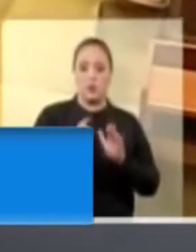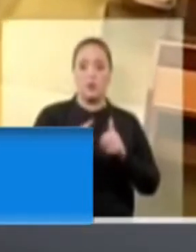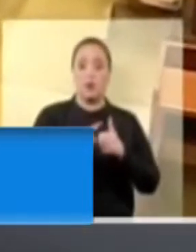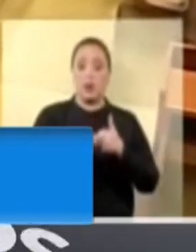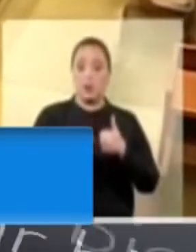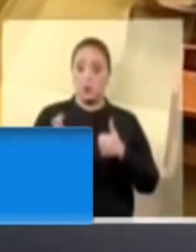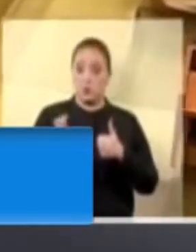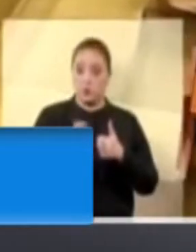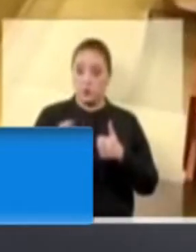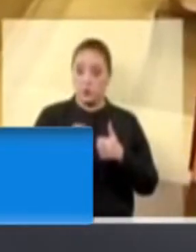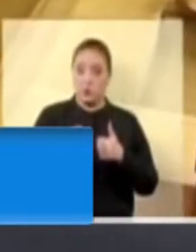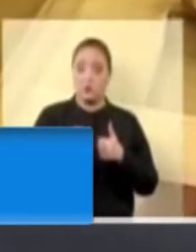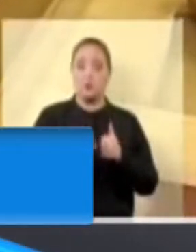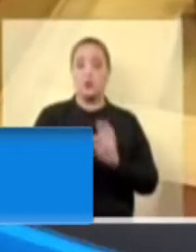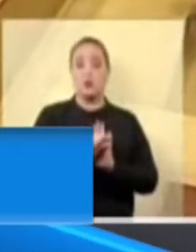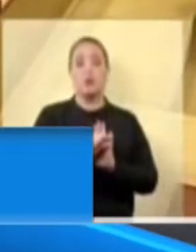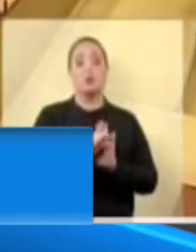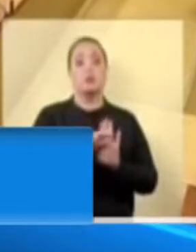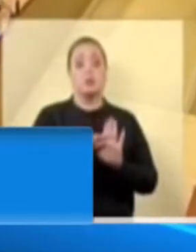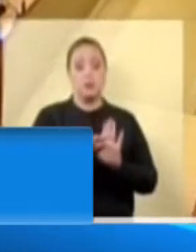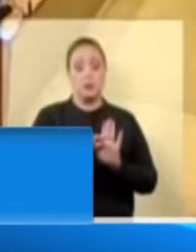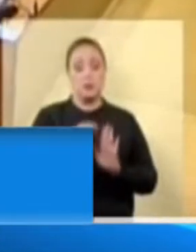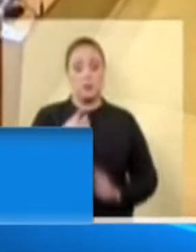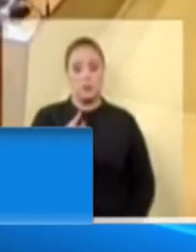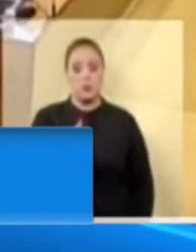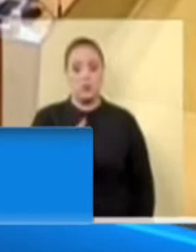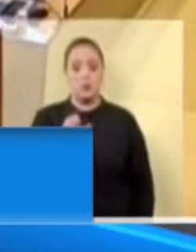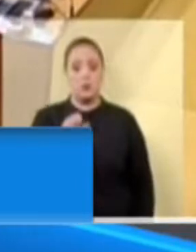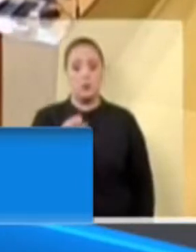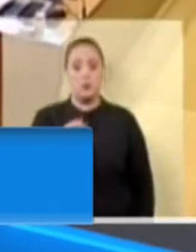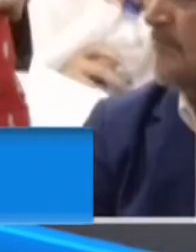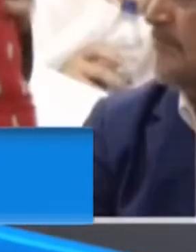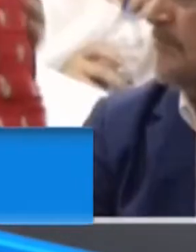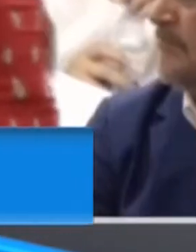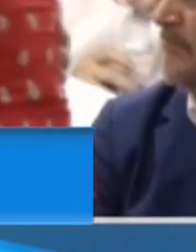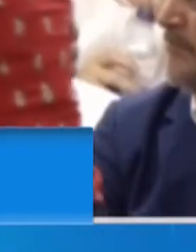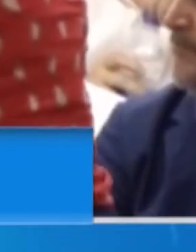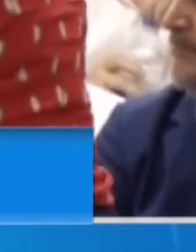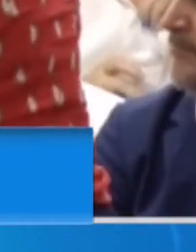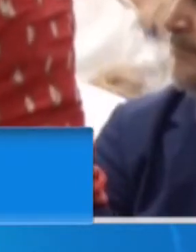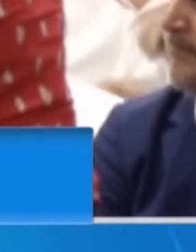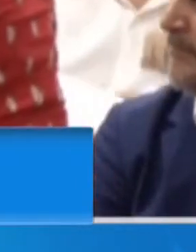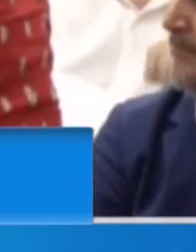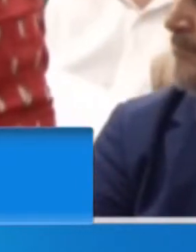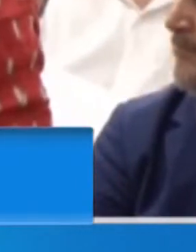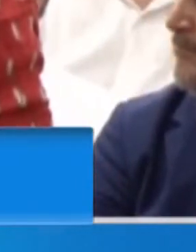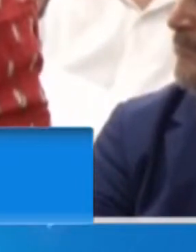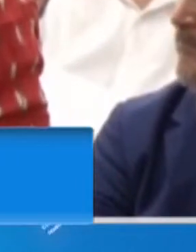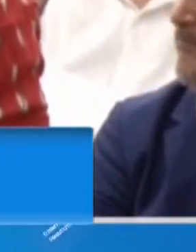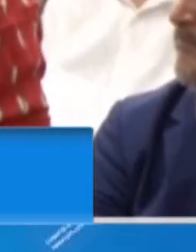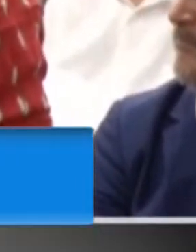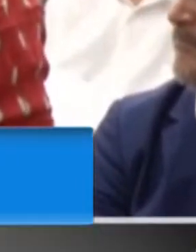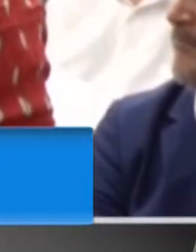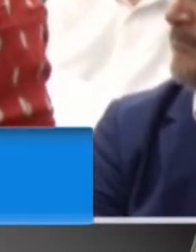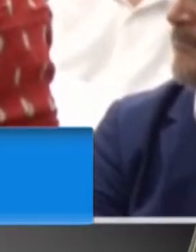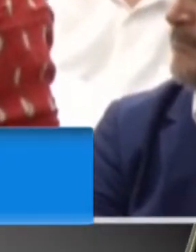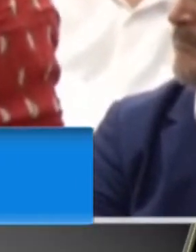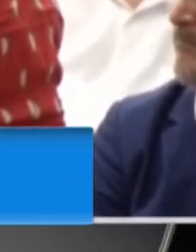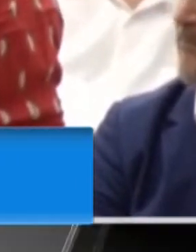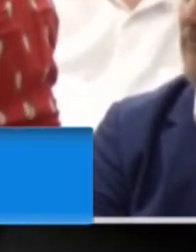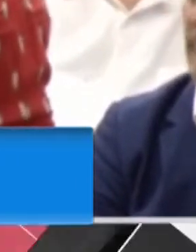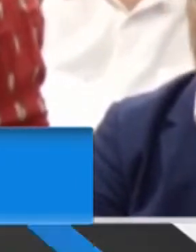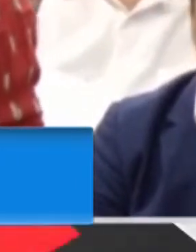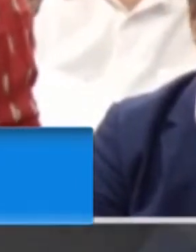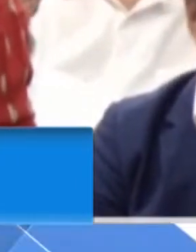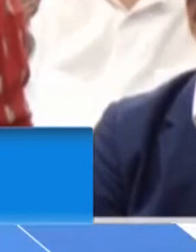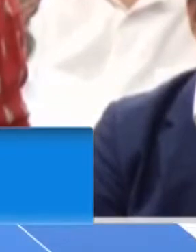intermedias, socialistas, socialdemócratas, comunistas, incluso. Pero